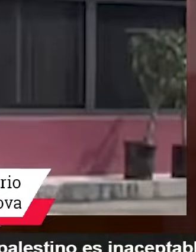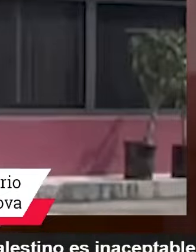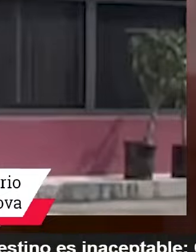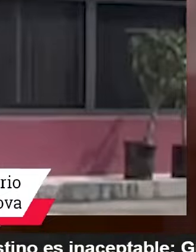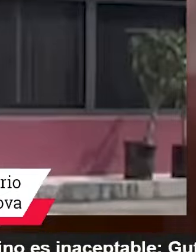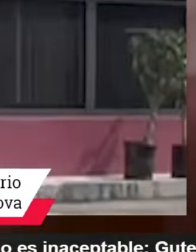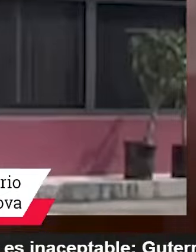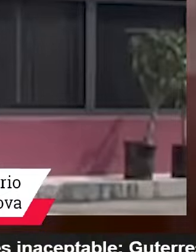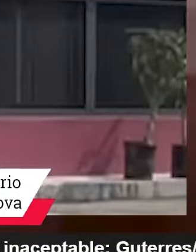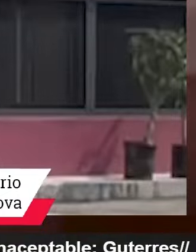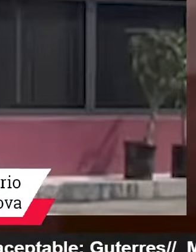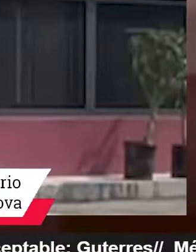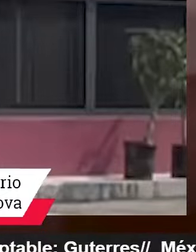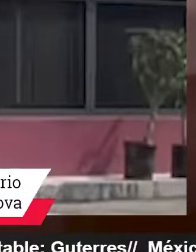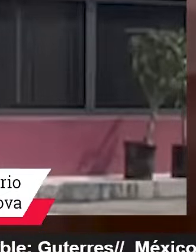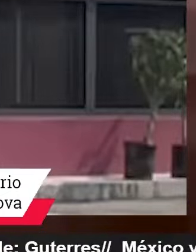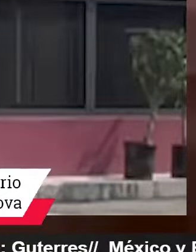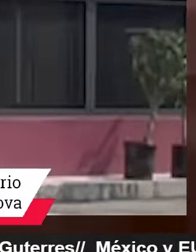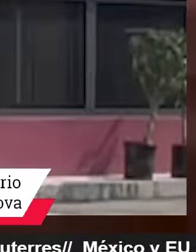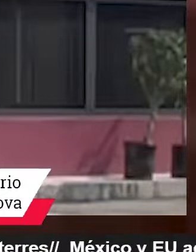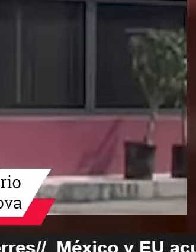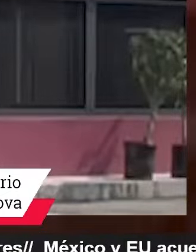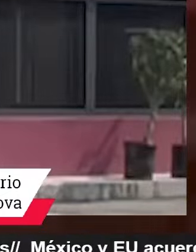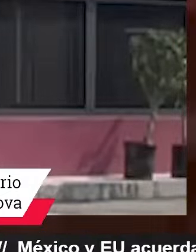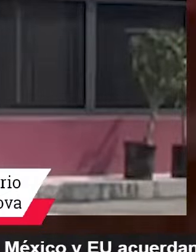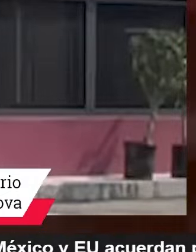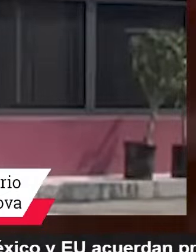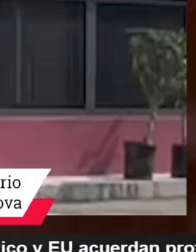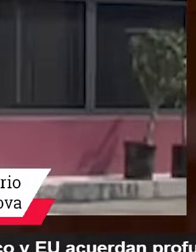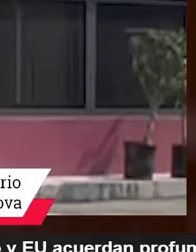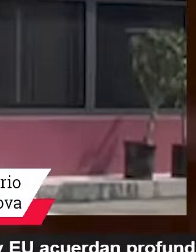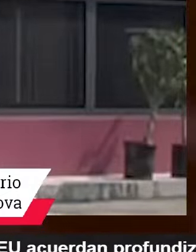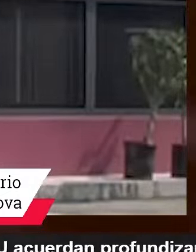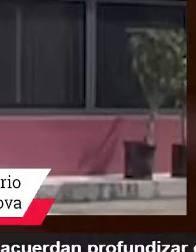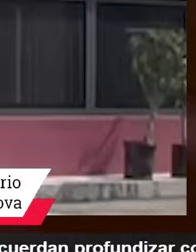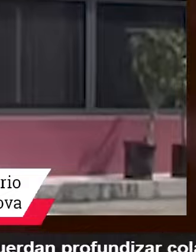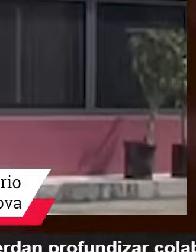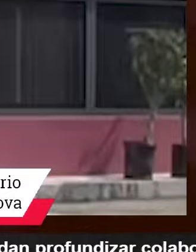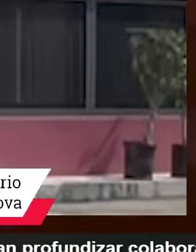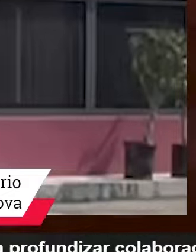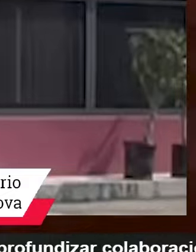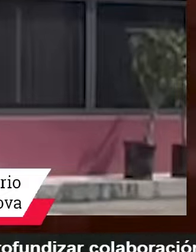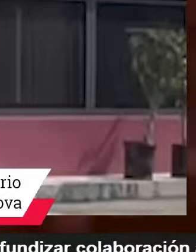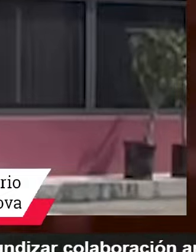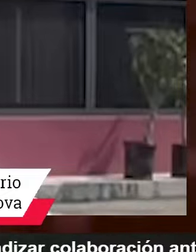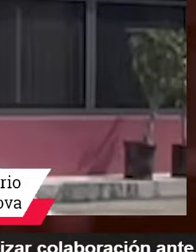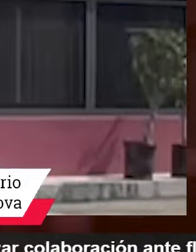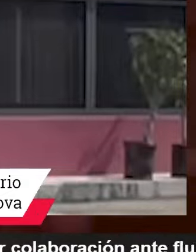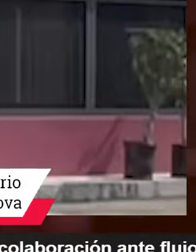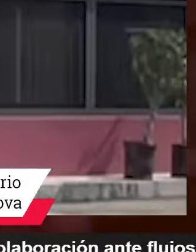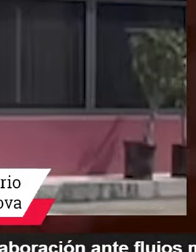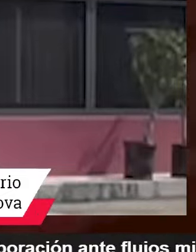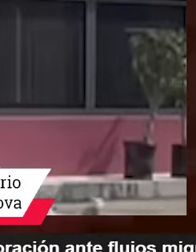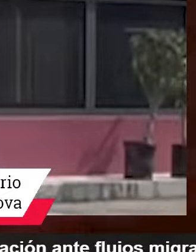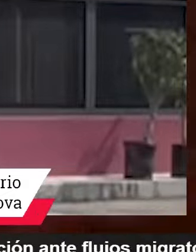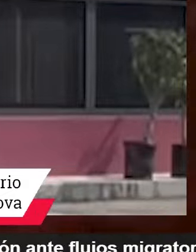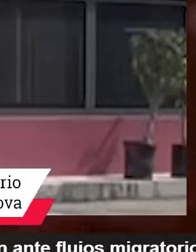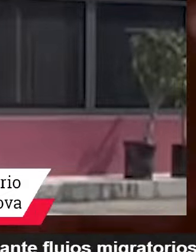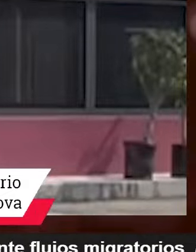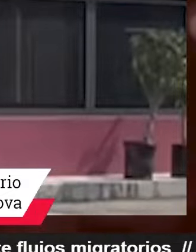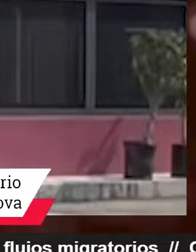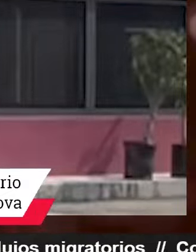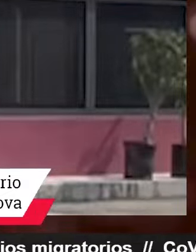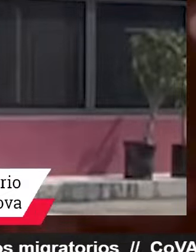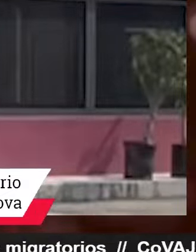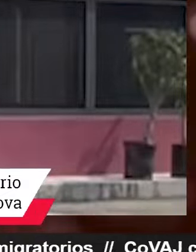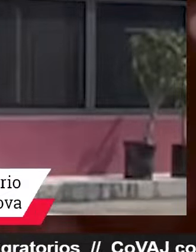pueden ser eh conocidas por la gente dan cuenta de supuestas irregularidades como gastos sin comprobar